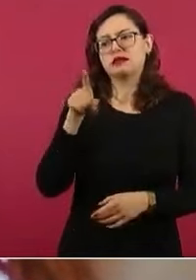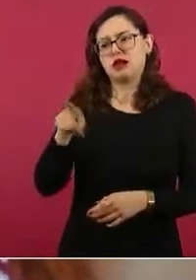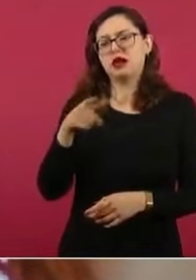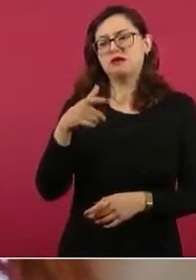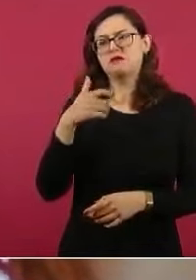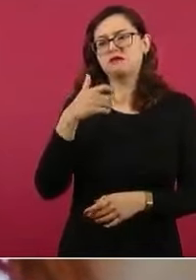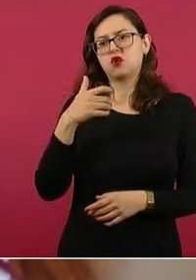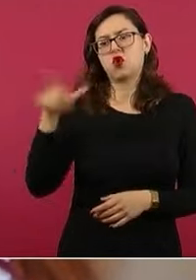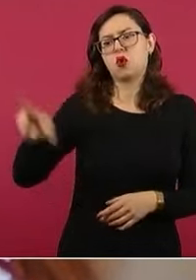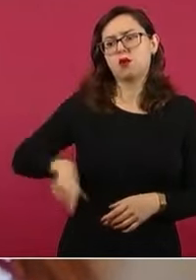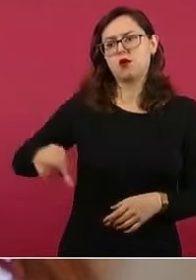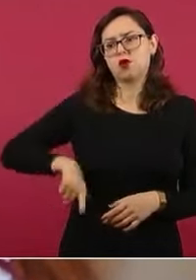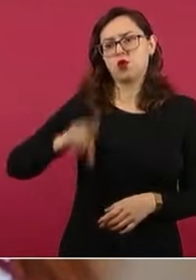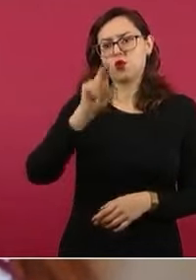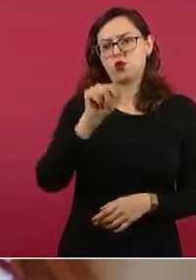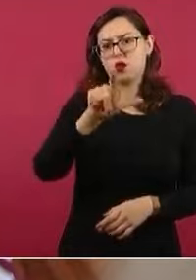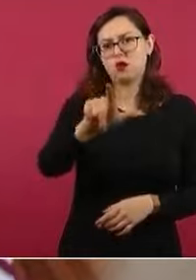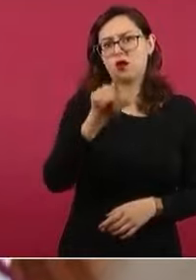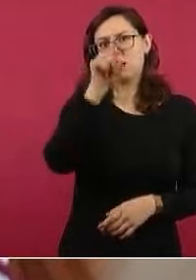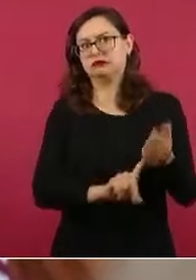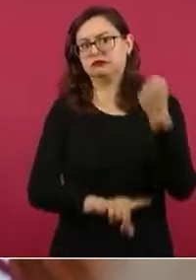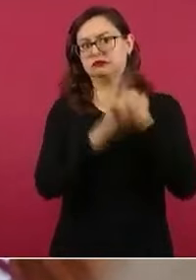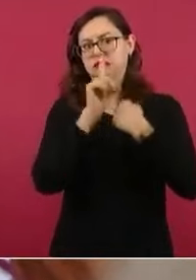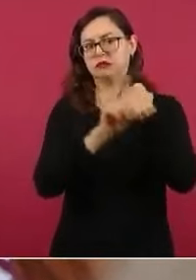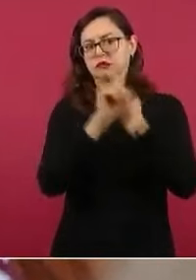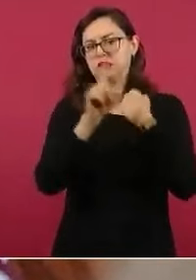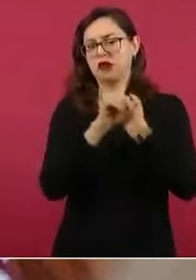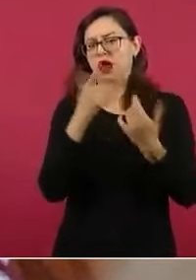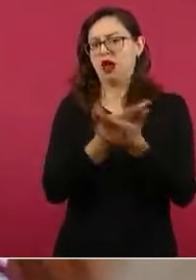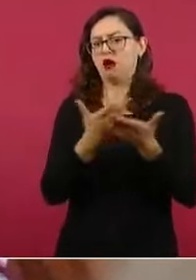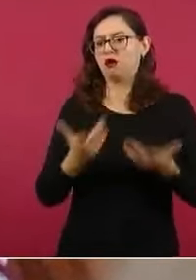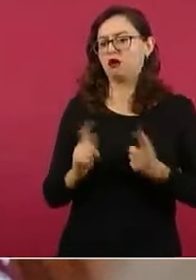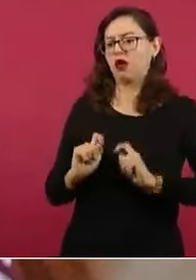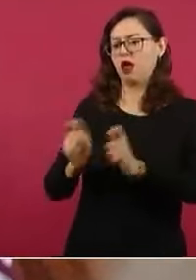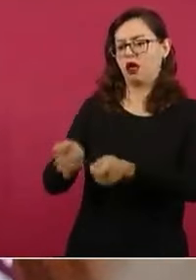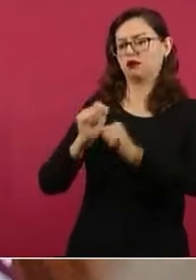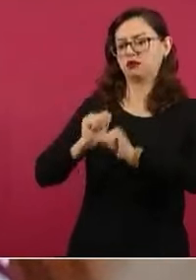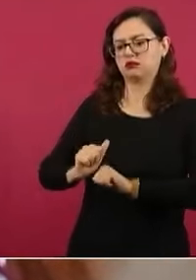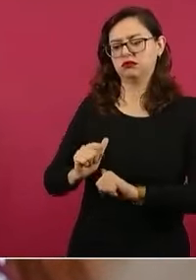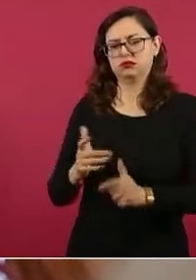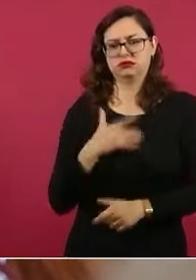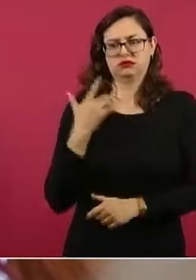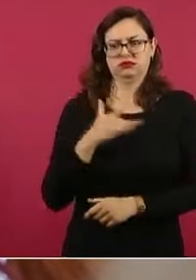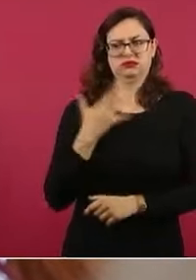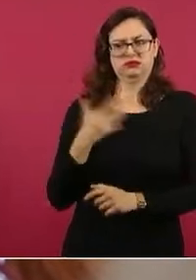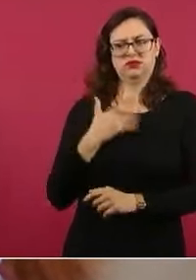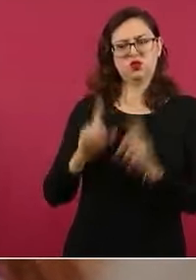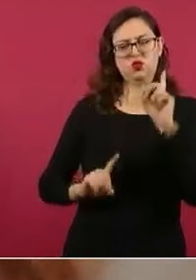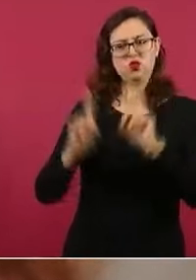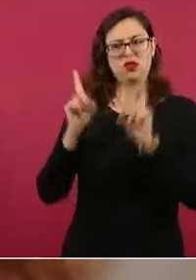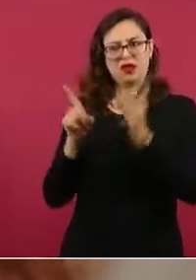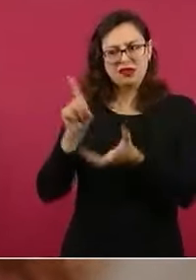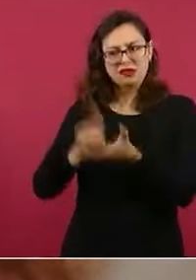esta polémica en la que se vio envuelta en ese momento, hay voces que ponen en tela de juicio su desempeño en esta instancia. ¿Cuál es su